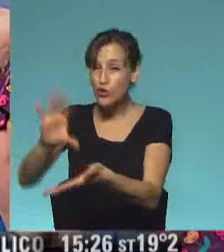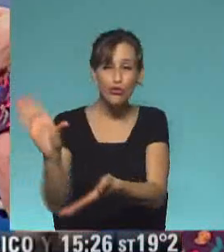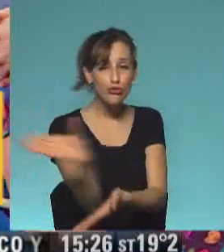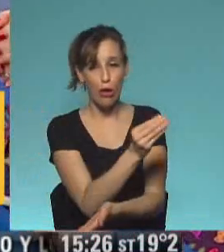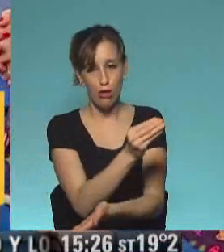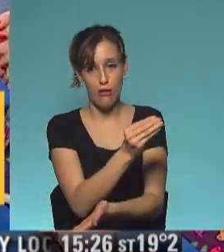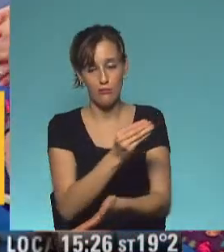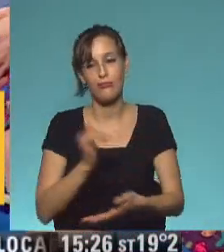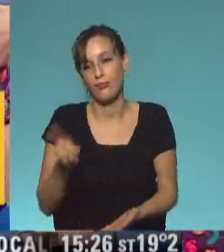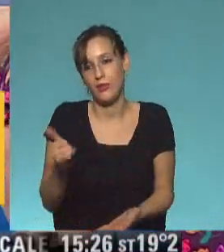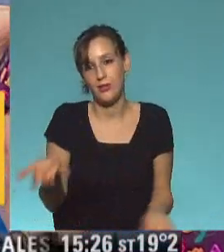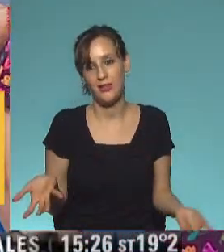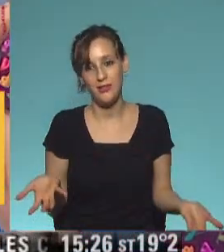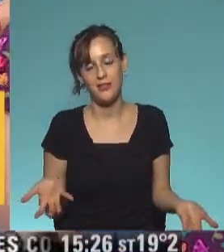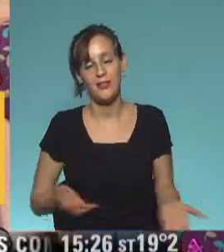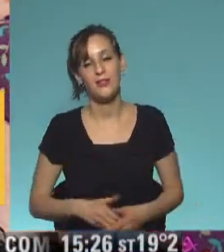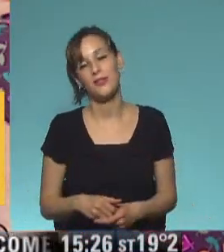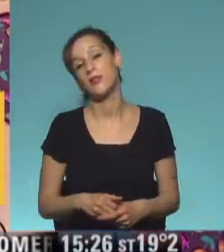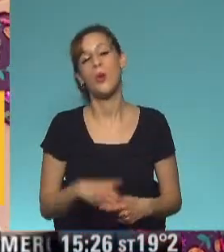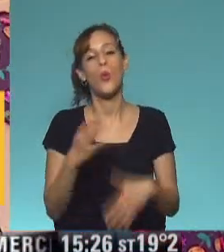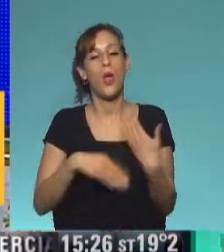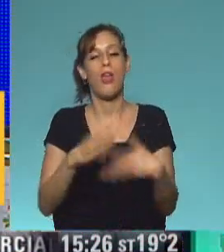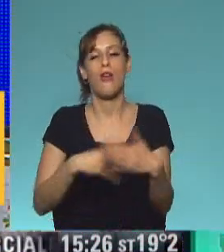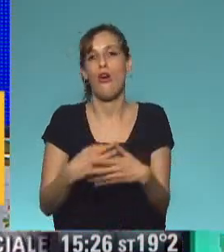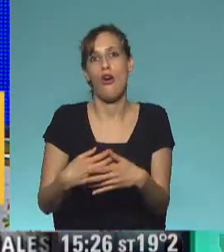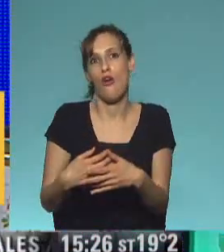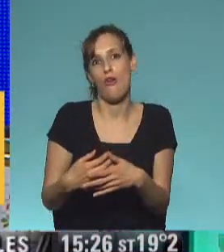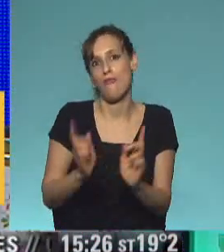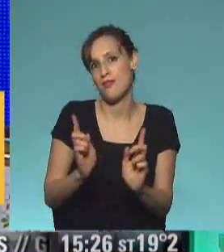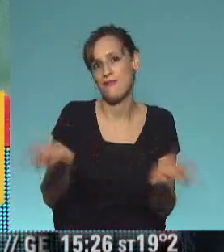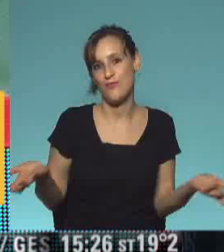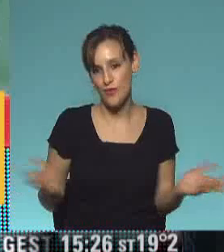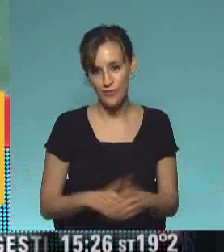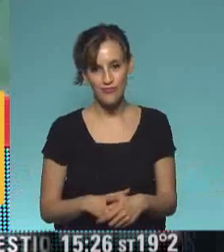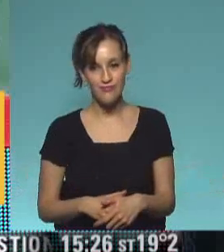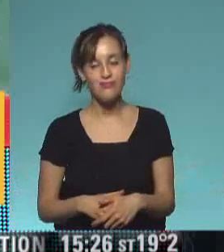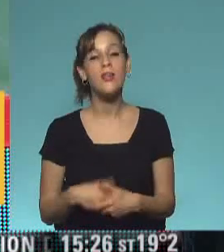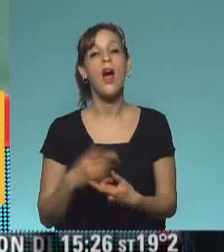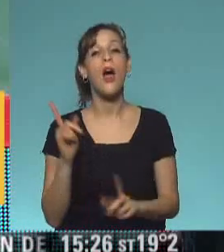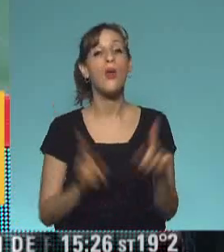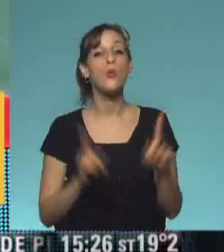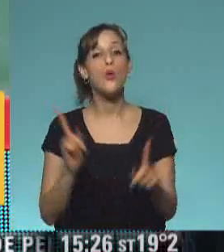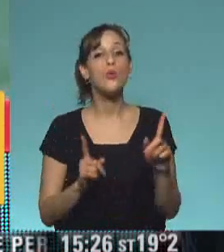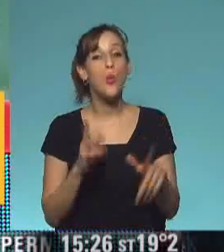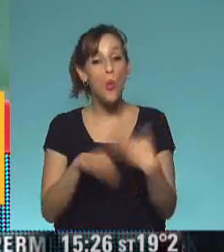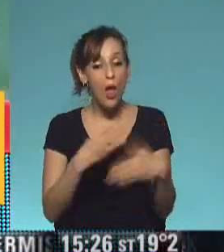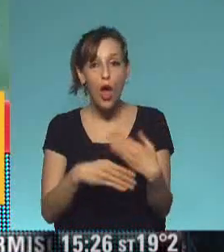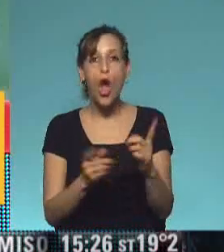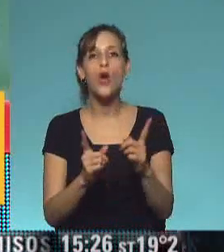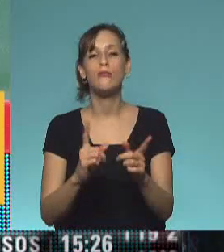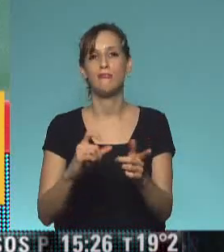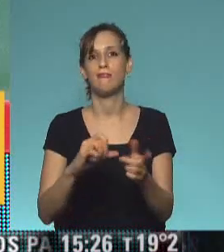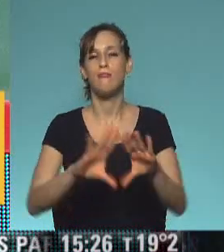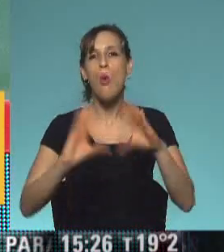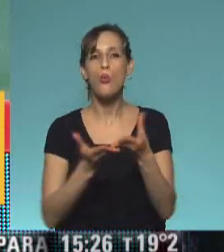Juegos que tienen muchos años. Y hay juegos que se juegan en todos los países. Y hay juegos que se juegan en todos los países y hay juegos que se juegan